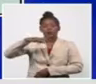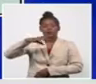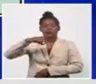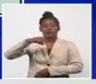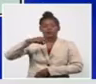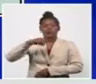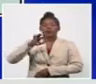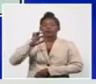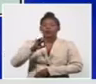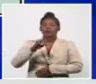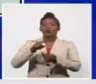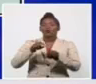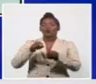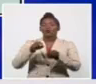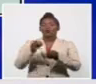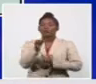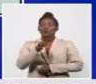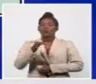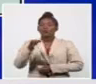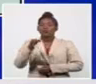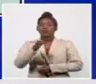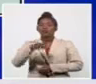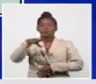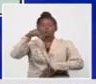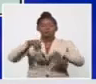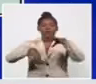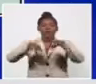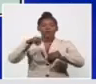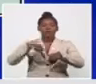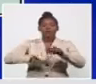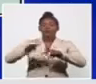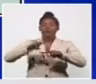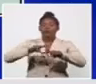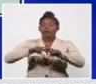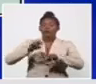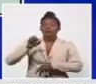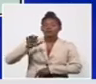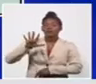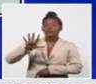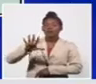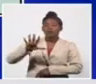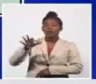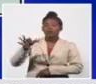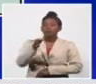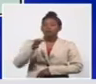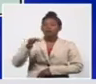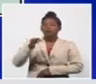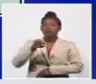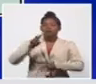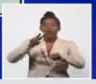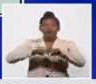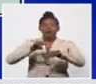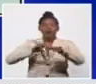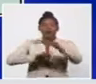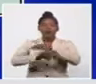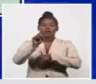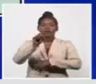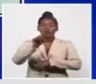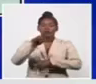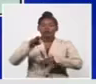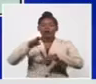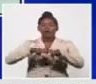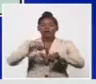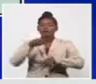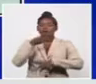Palacios. De La Habana 5 de los municipios Habana del Este 1, Habana Vieja 1